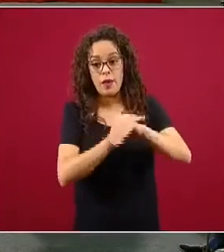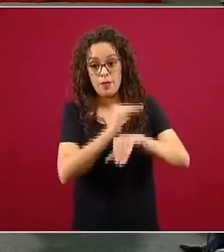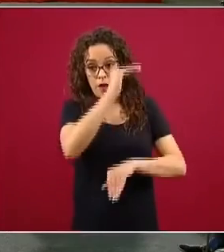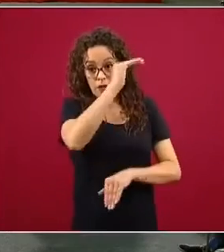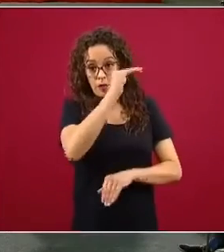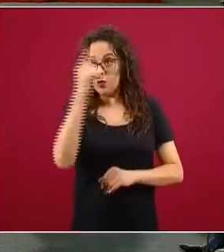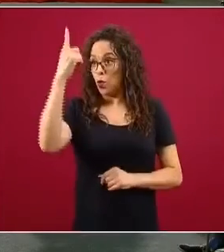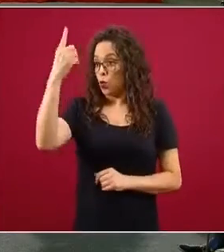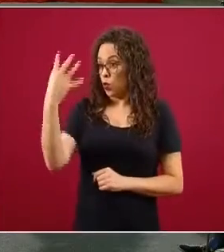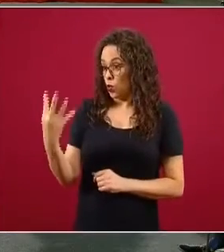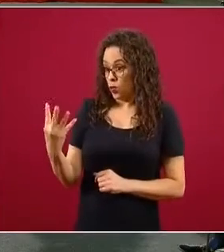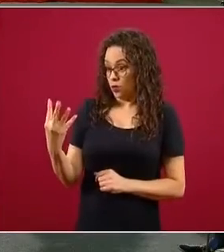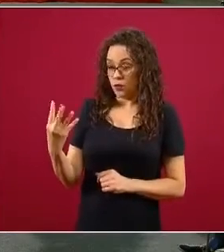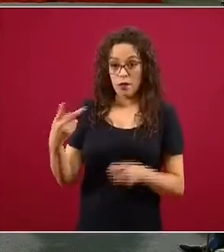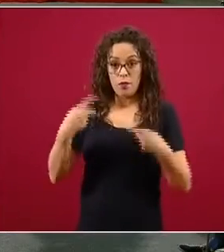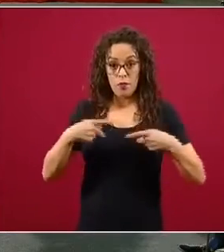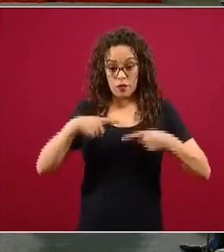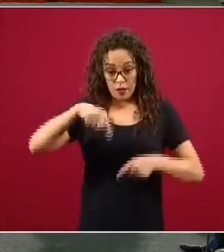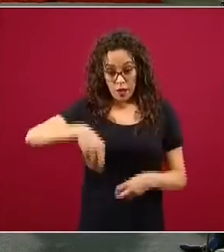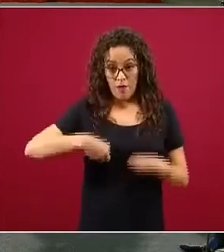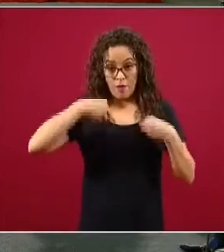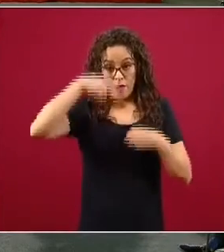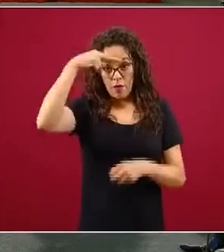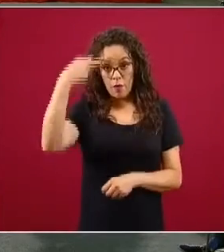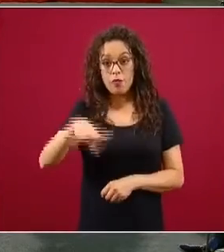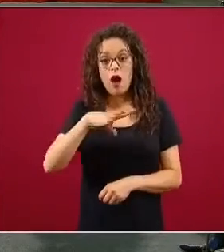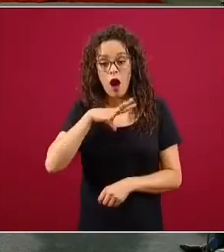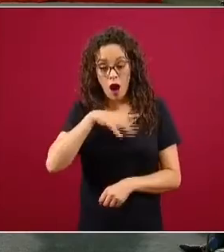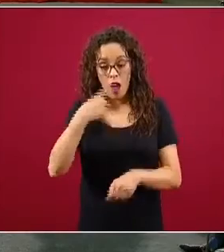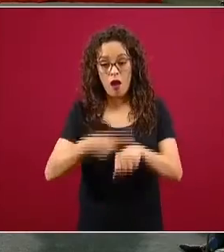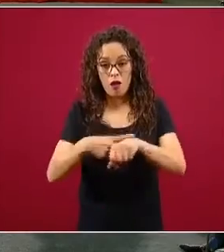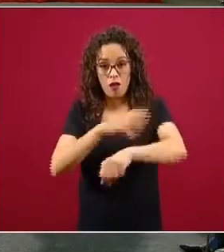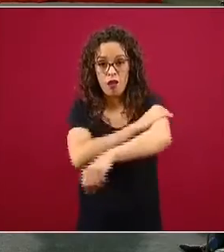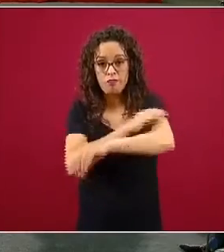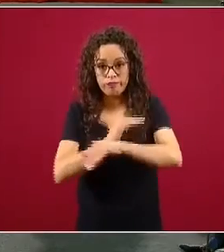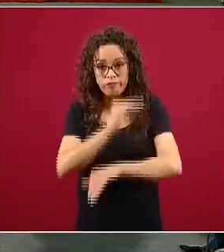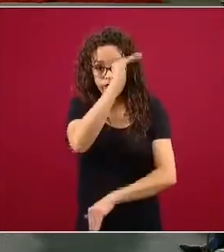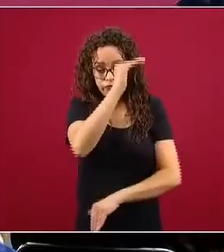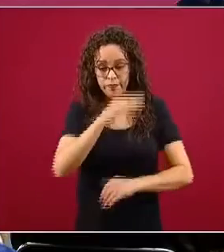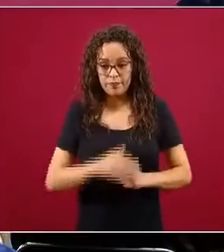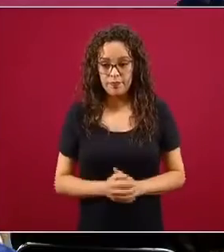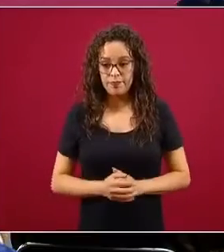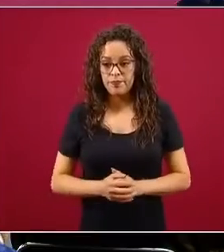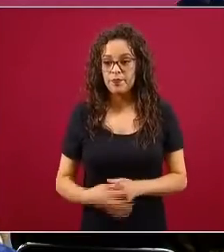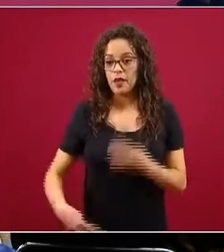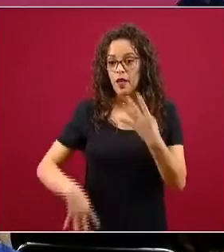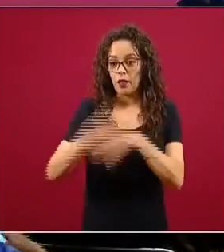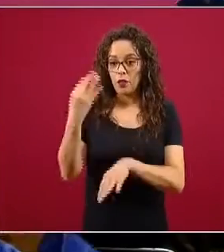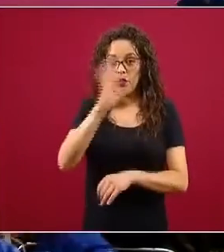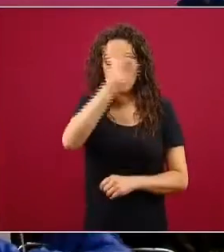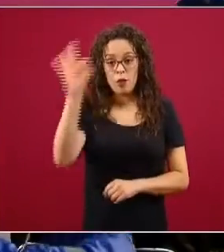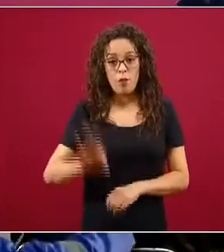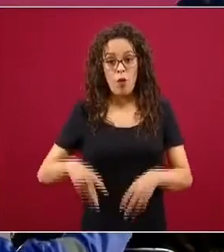mexicanos tienen hipertensión, ¿no? Y 14% de las personas también adultas tienen diabetes.